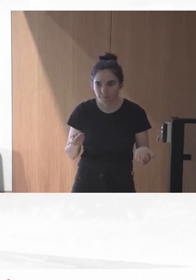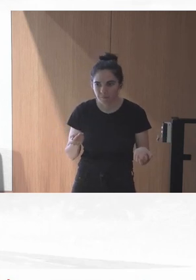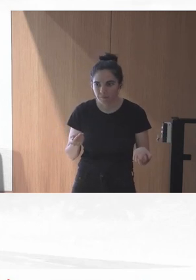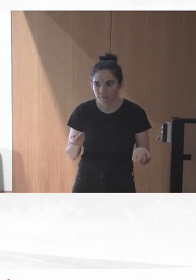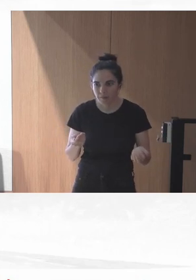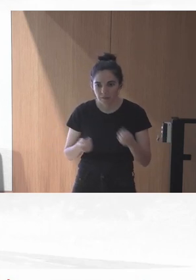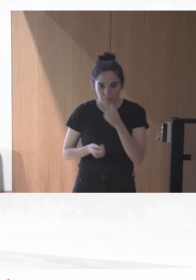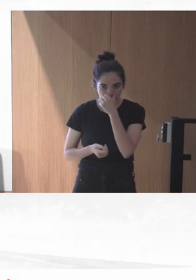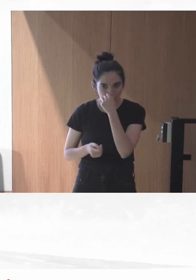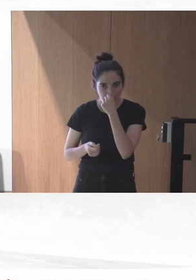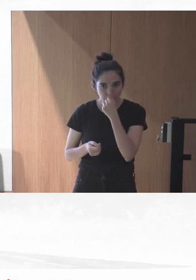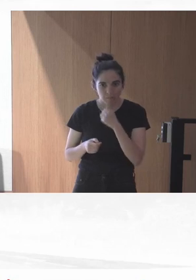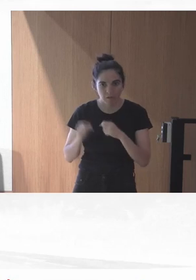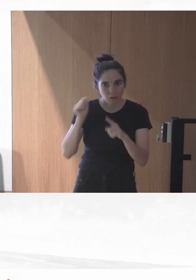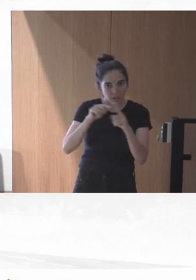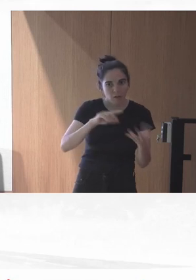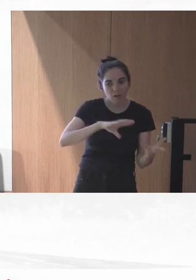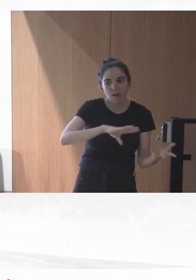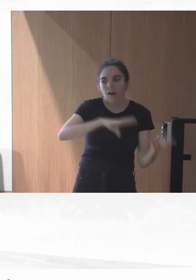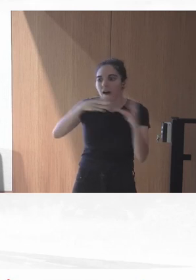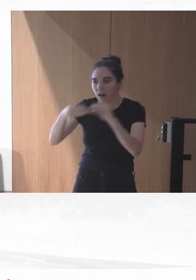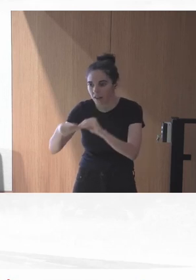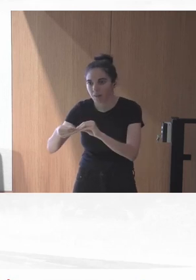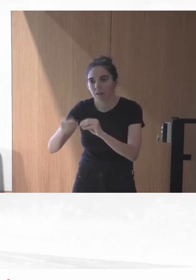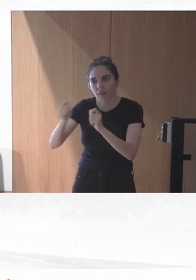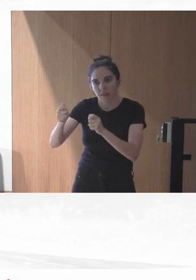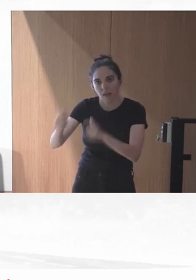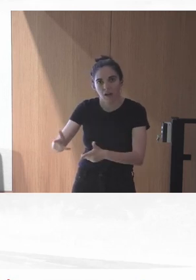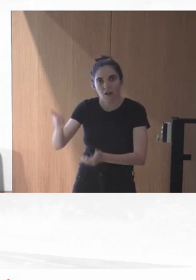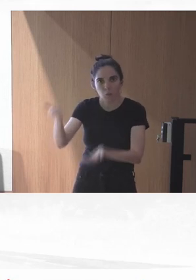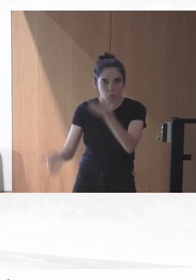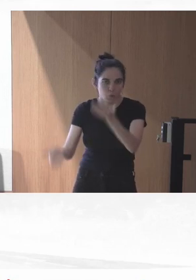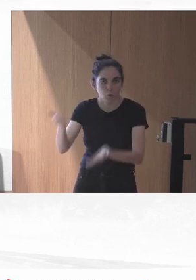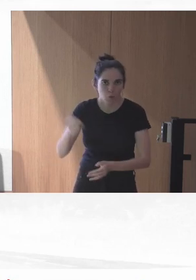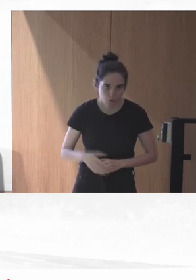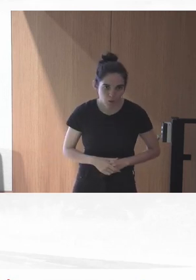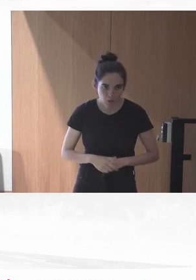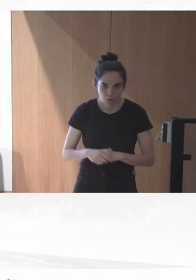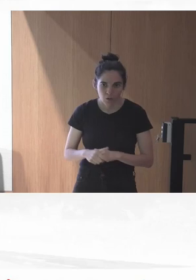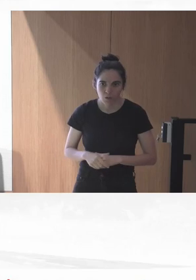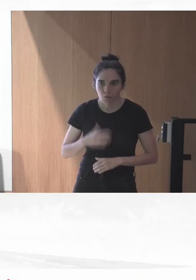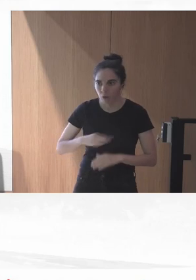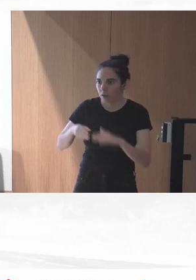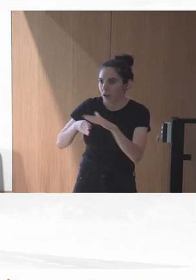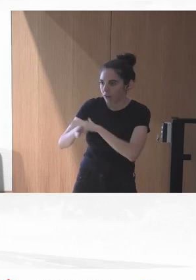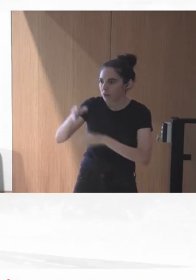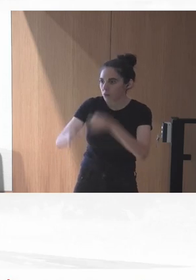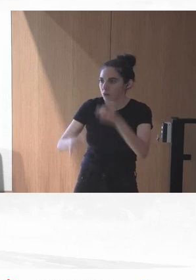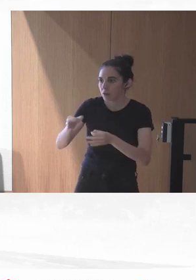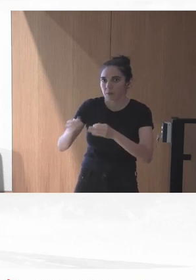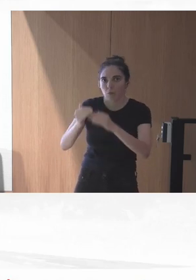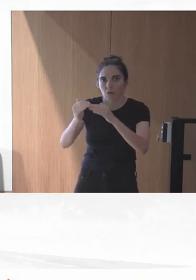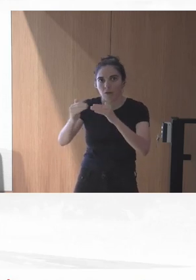sobre todo adapta de manera justa el que pueda acceder a la justicia en igualdad de